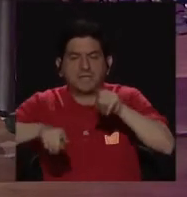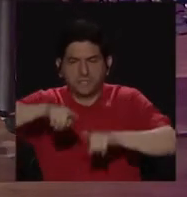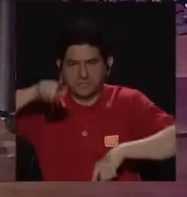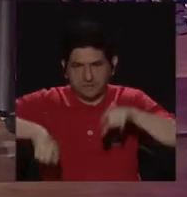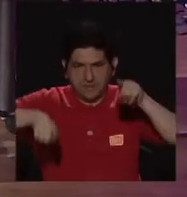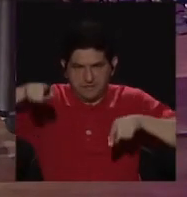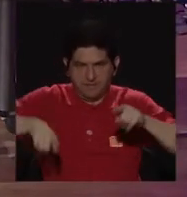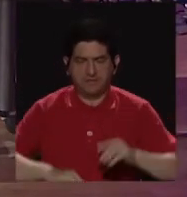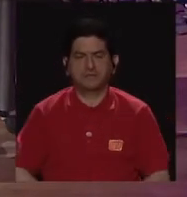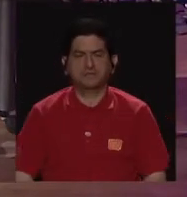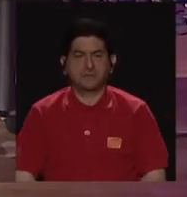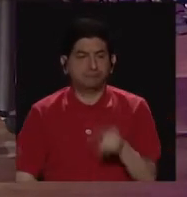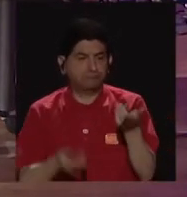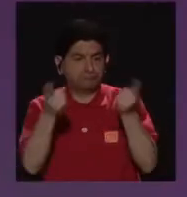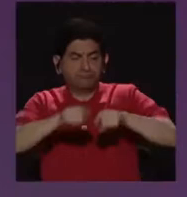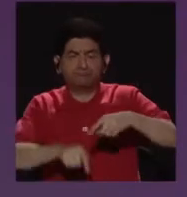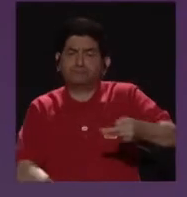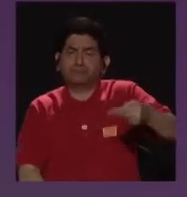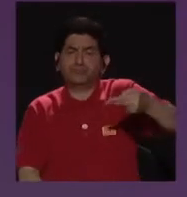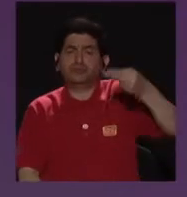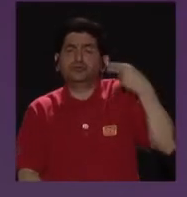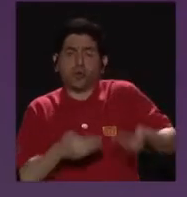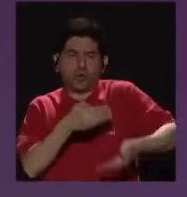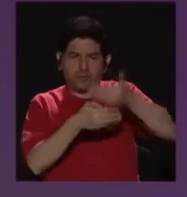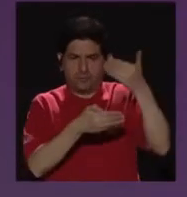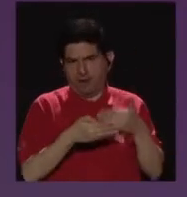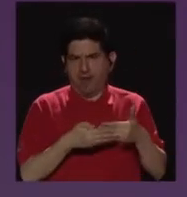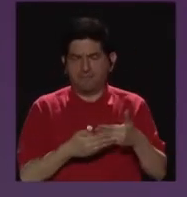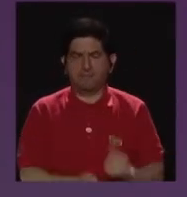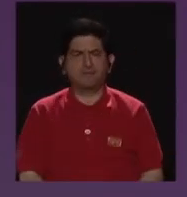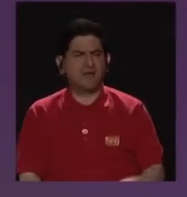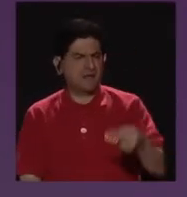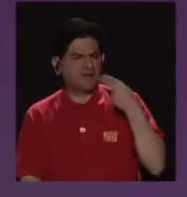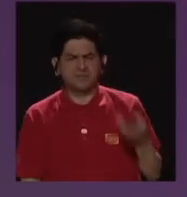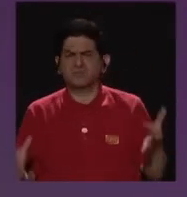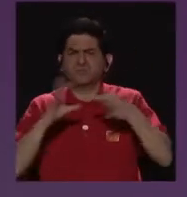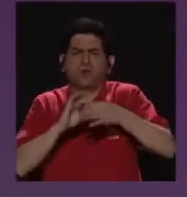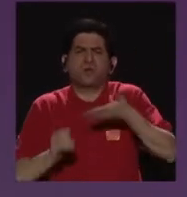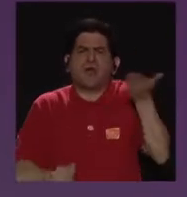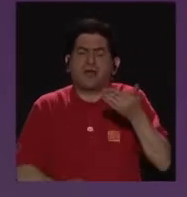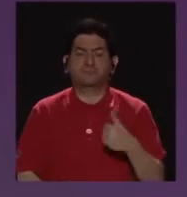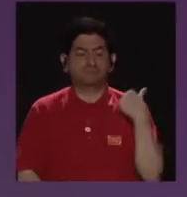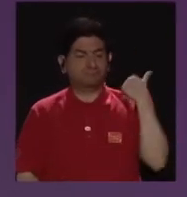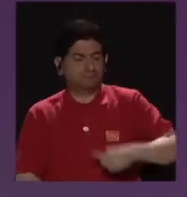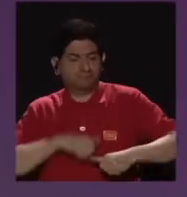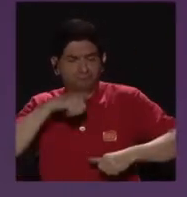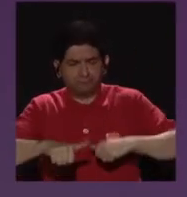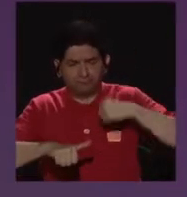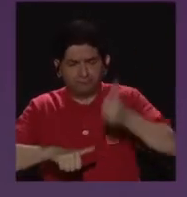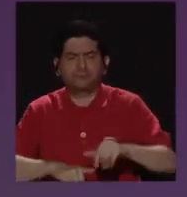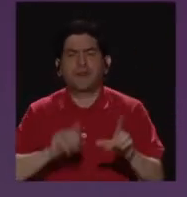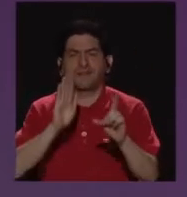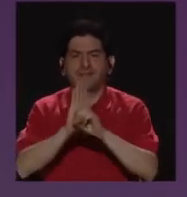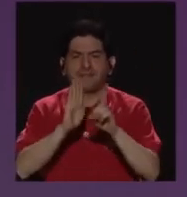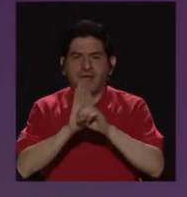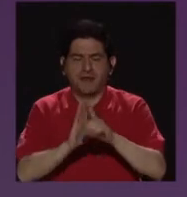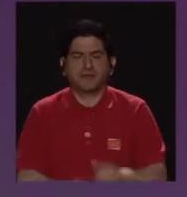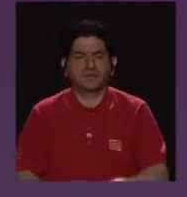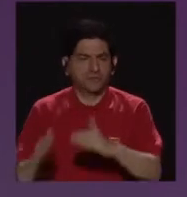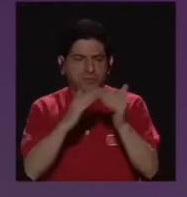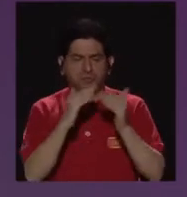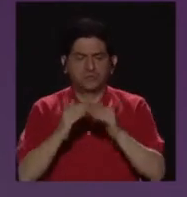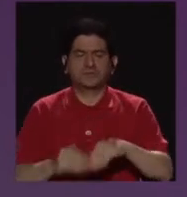toda una historia detrás verdad una historia que tiene que ver con una lucha por los derechos de la